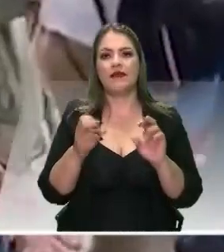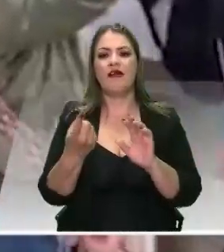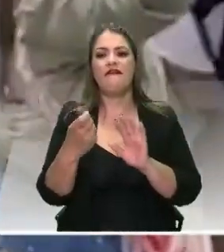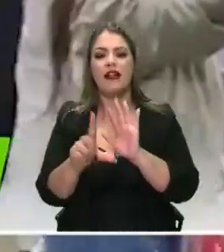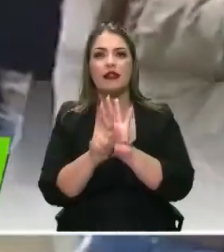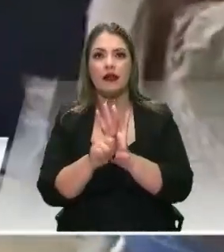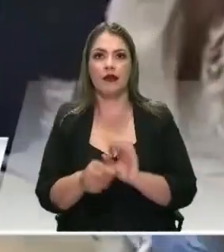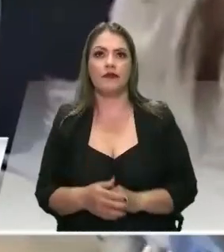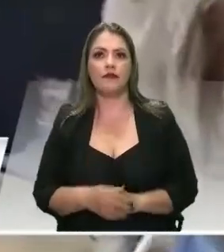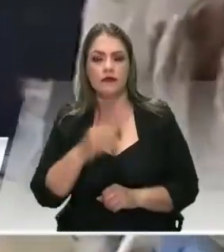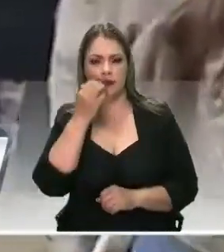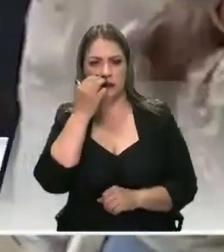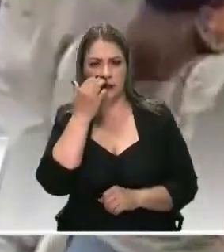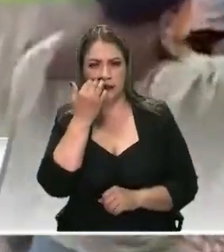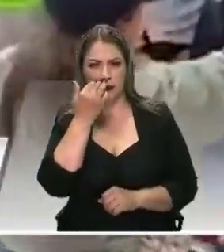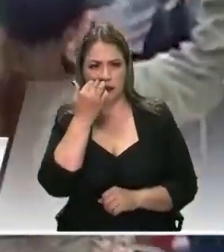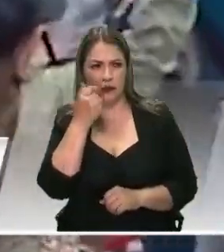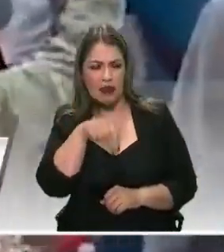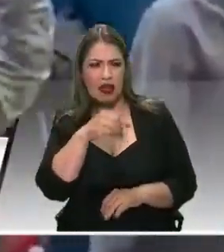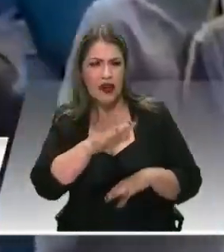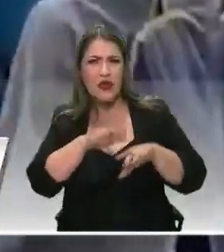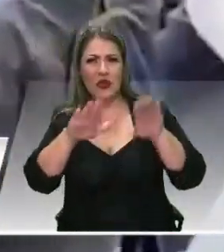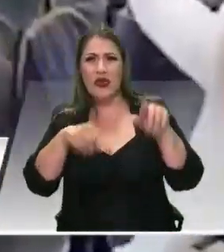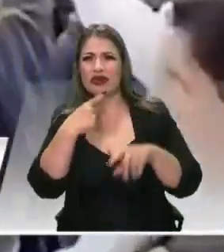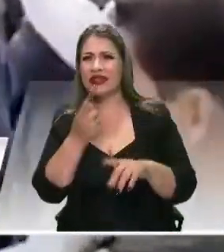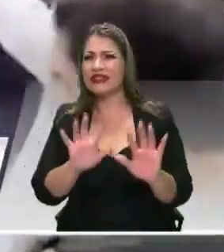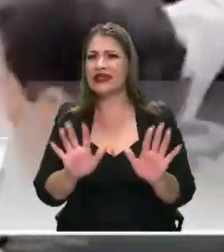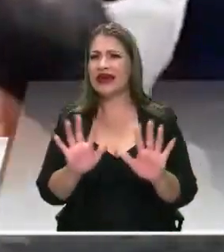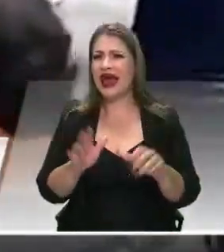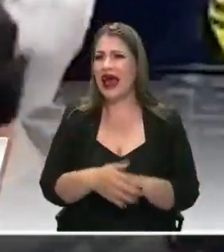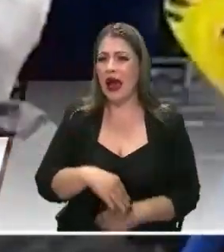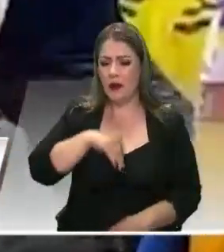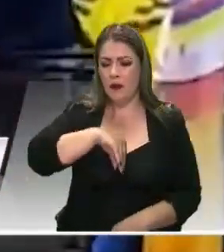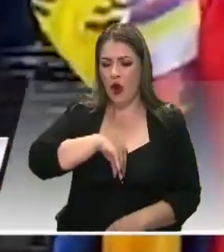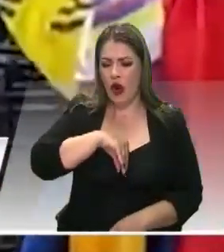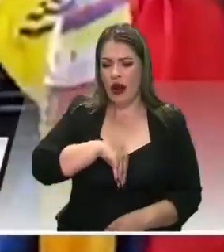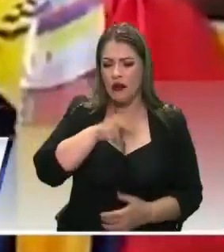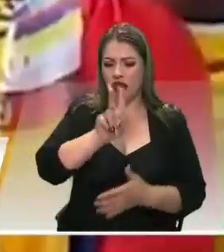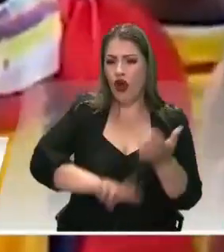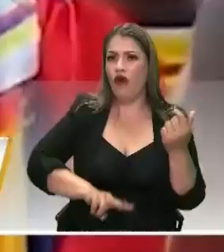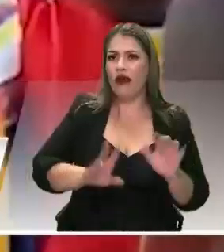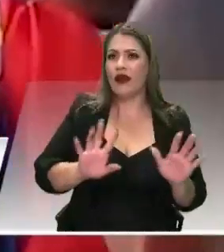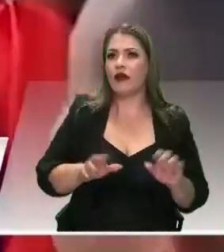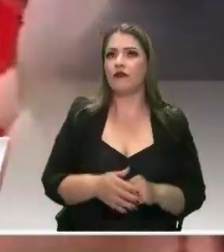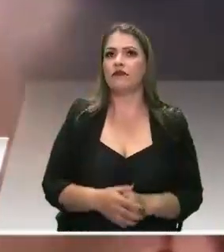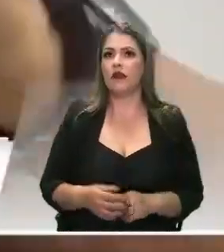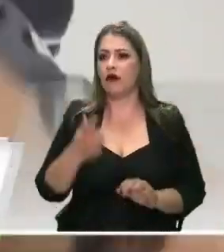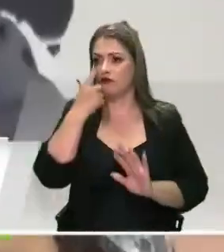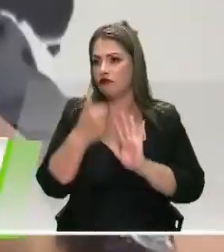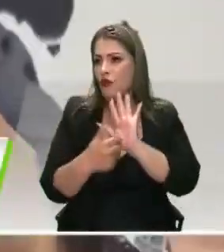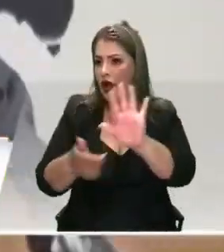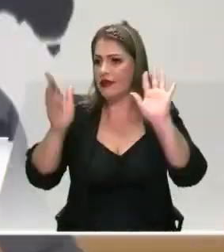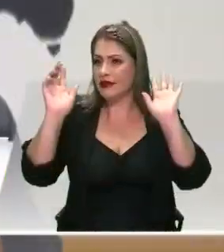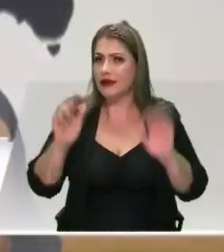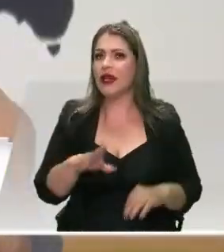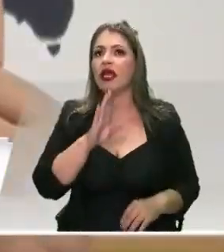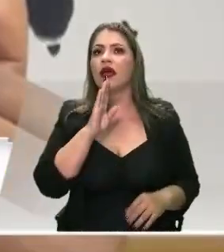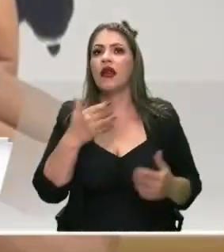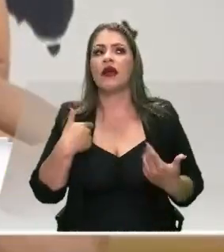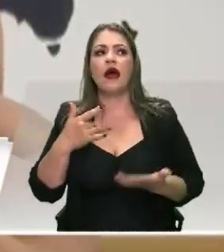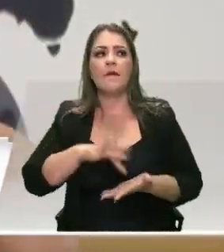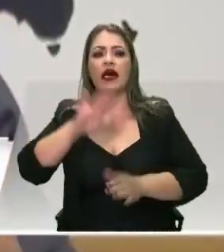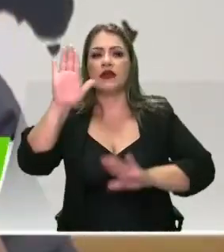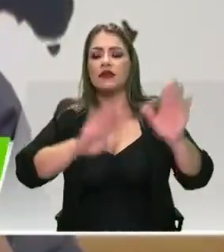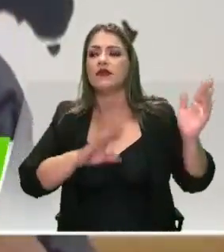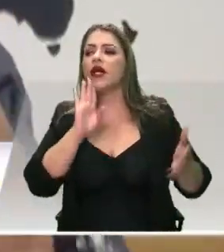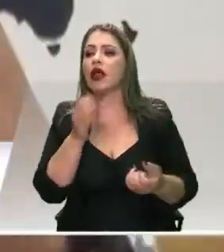señalan que es hora que se deje la doble moral y los funcionarios públicos vayan de frente electoralmente. Hoy lo que está